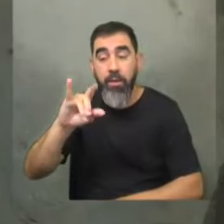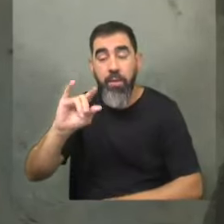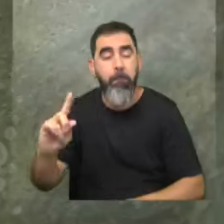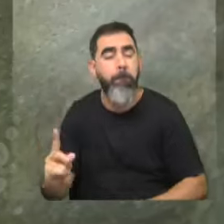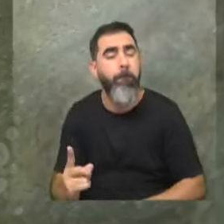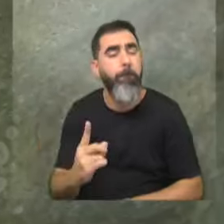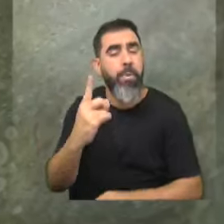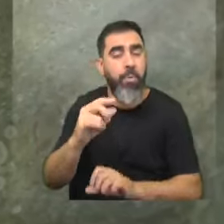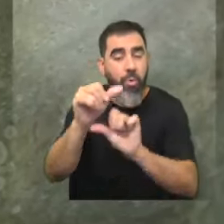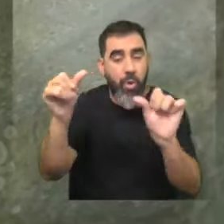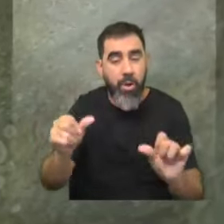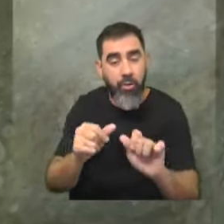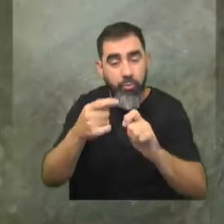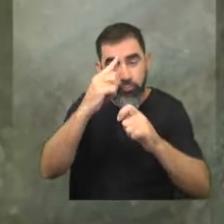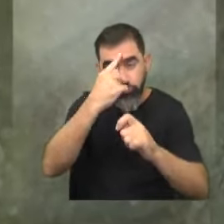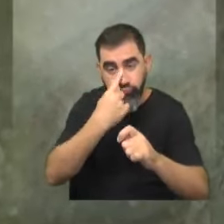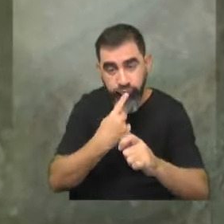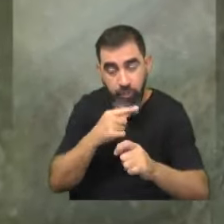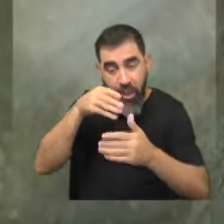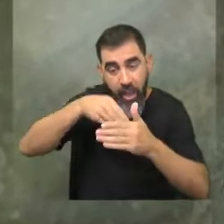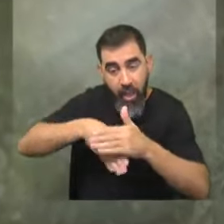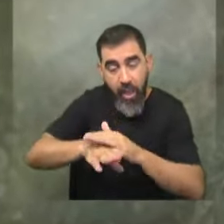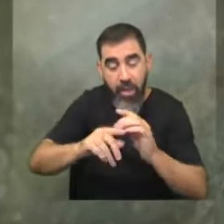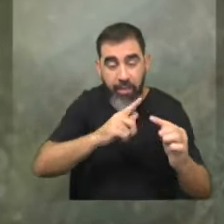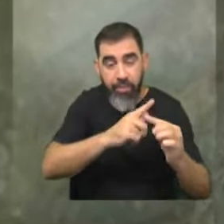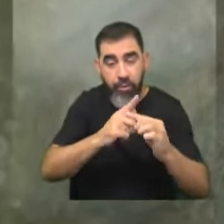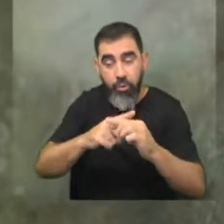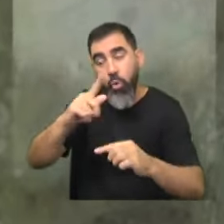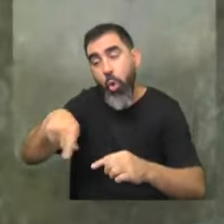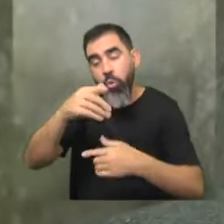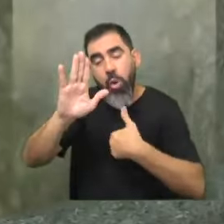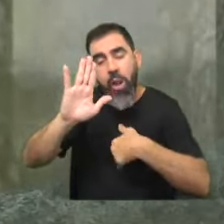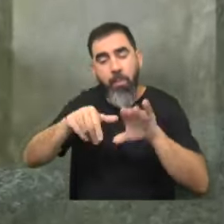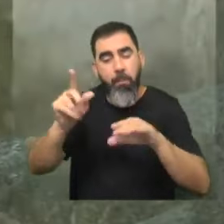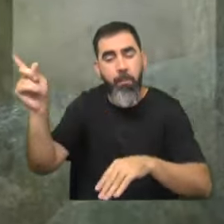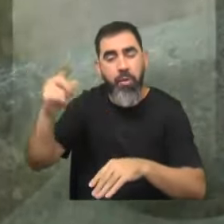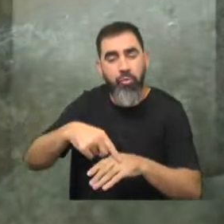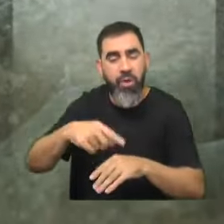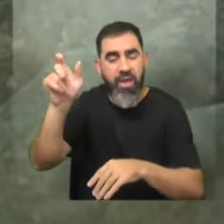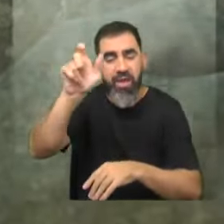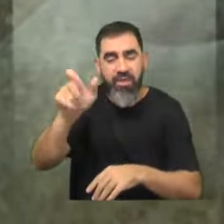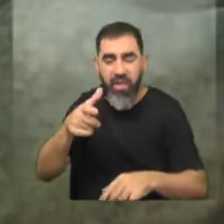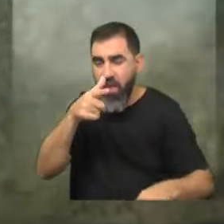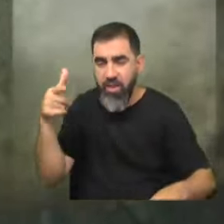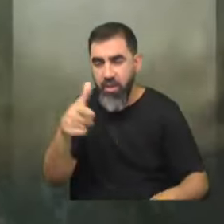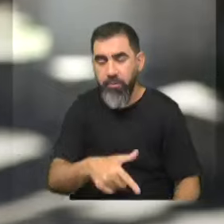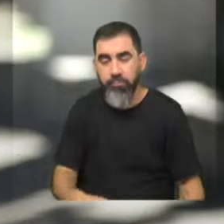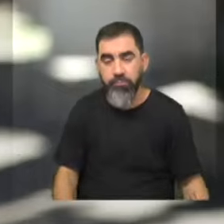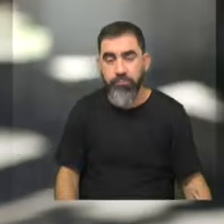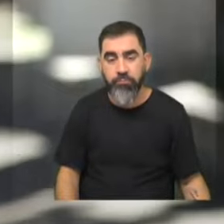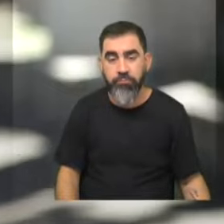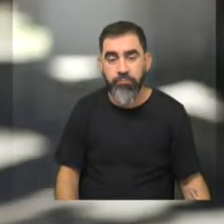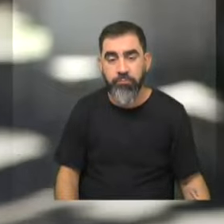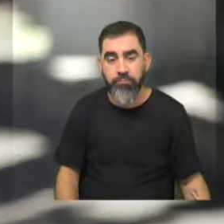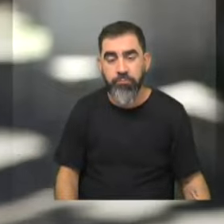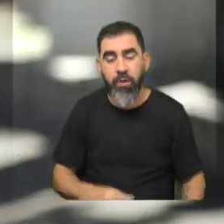empezó a realizar estatuaria dentro del cementerio. Pero el resto, la mayoría, provenían de Italia directamente. A partir